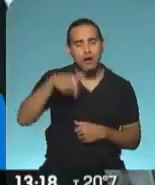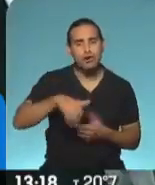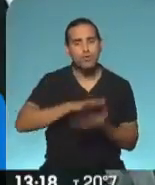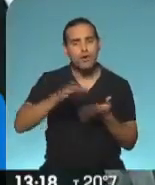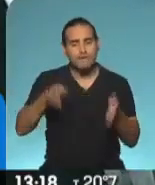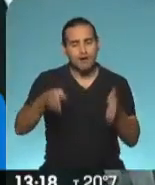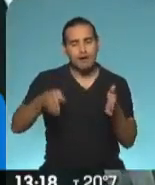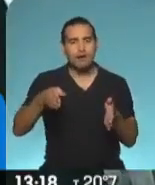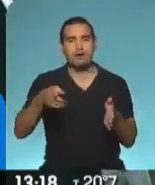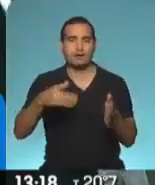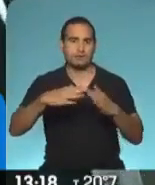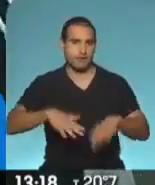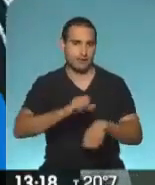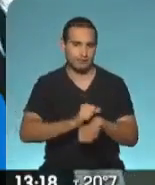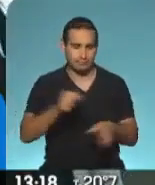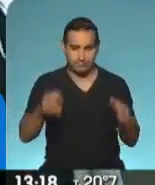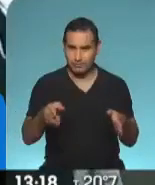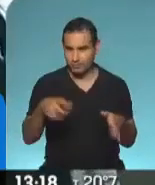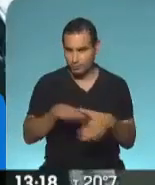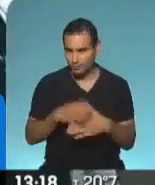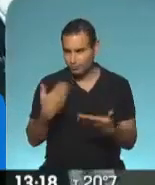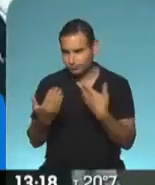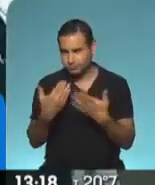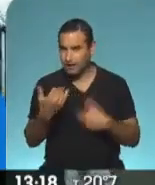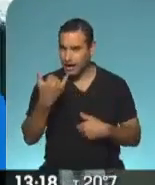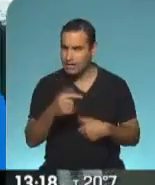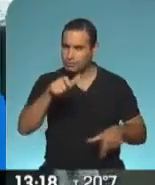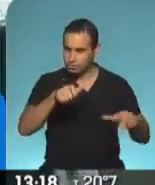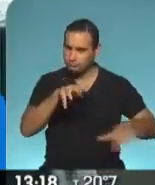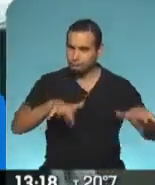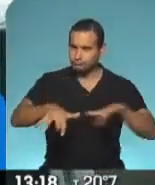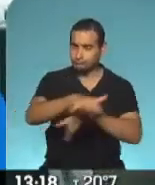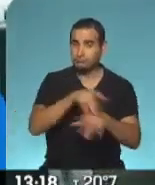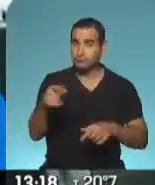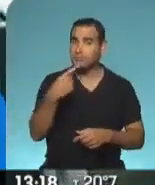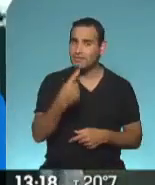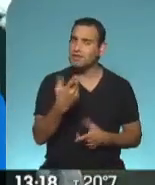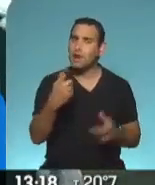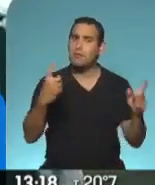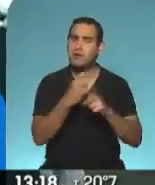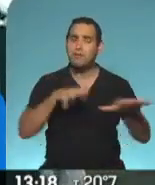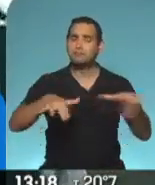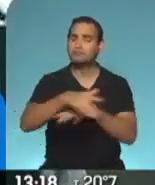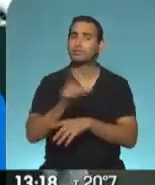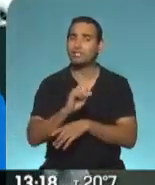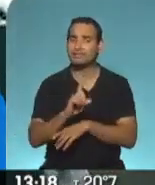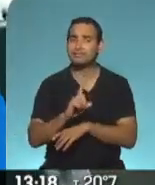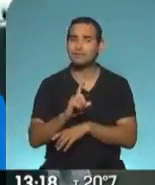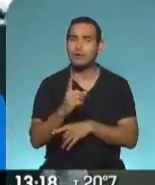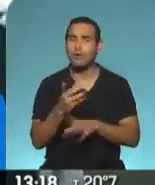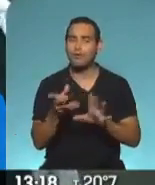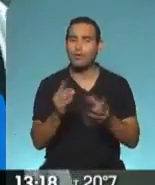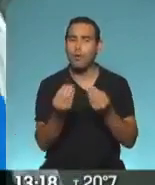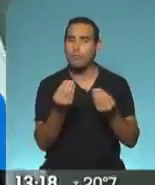etapa de cuarentena? Recién estábamos hablando, yo le decía que había bastante gente circulando y usted me decía que el problema no era que circulen, sino de la manera